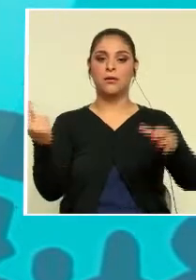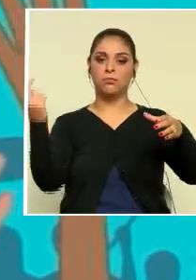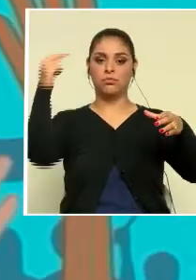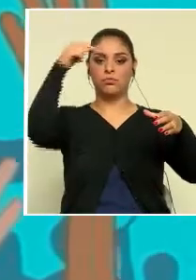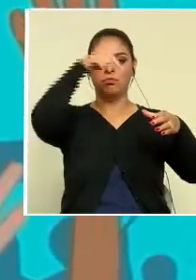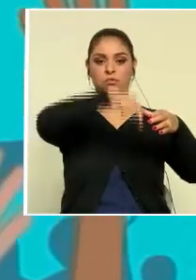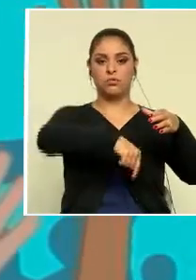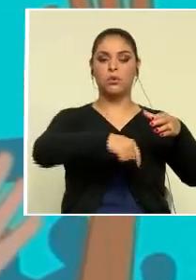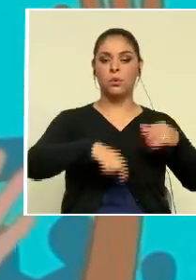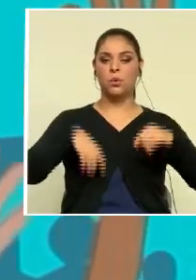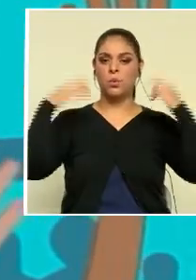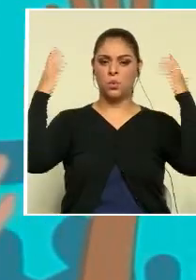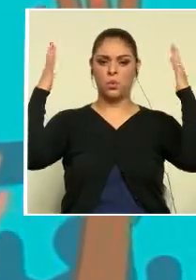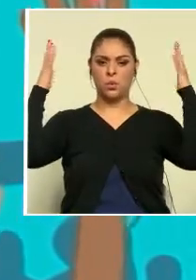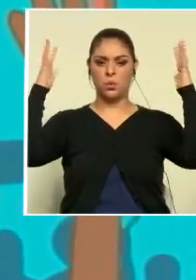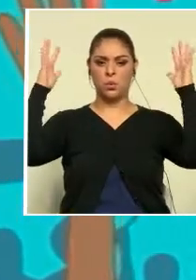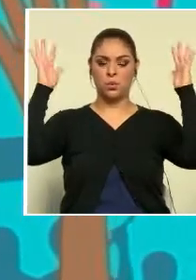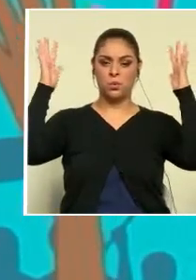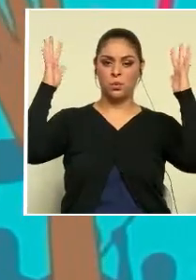la gente